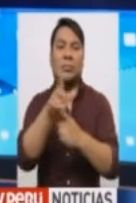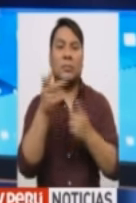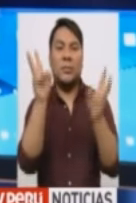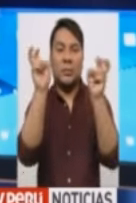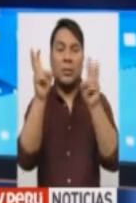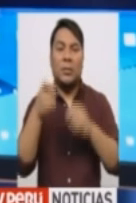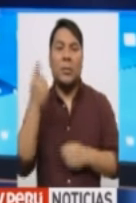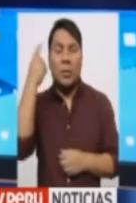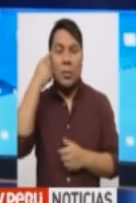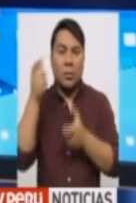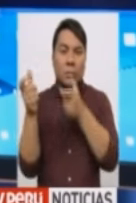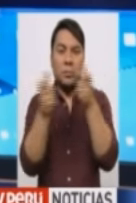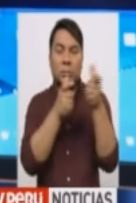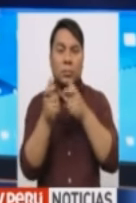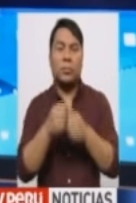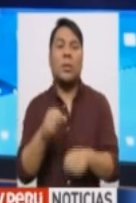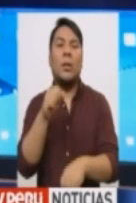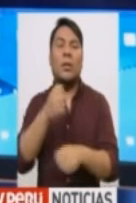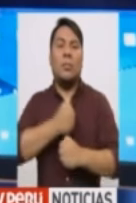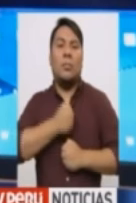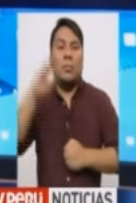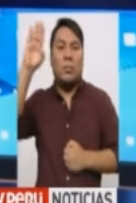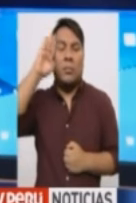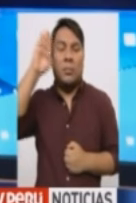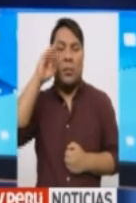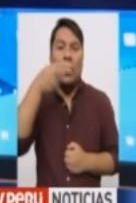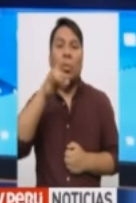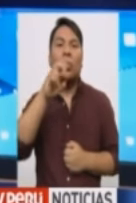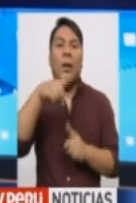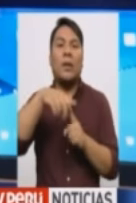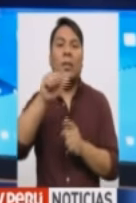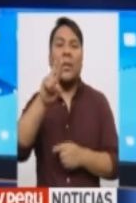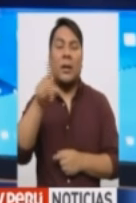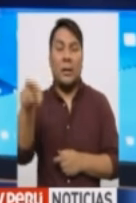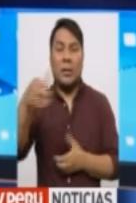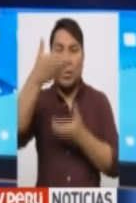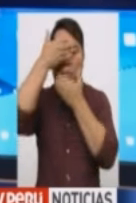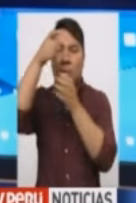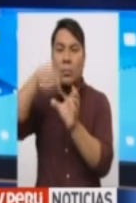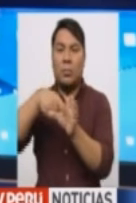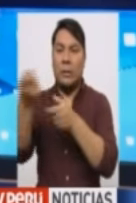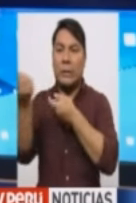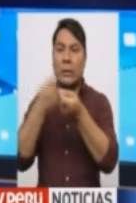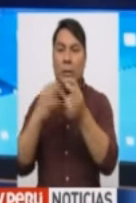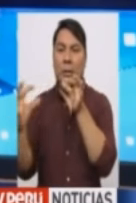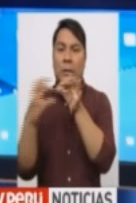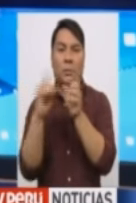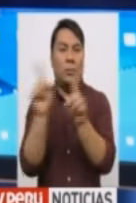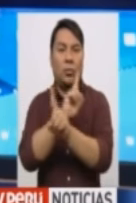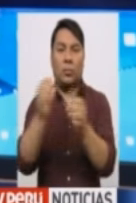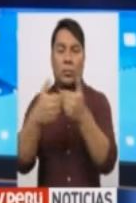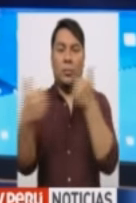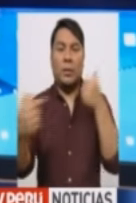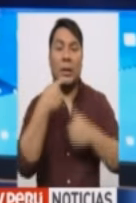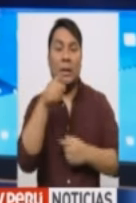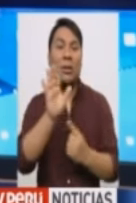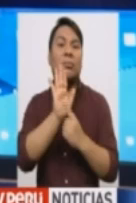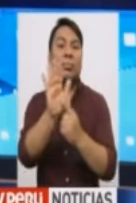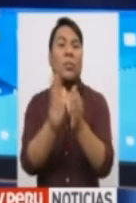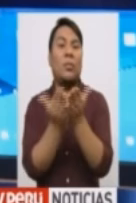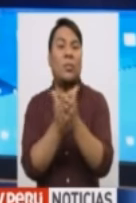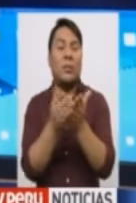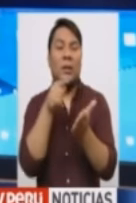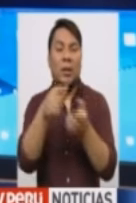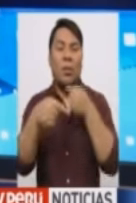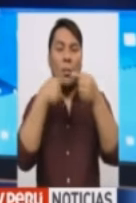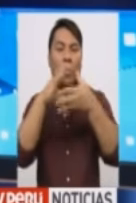de Operación Militar Sabine de Huántar, con el terrorismo no se negocia. Estela Valdivia aclaró que para financiar esta presentación no